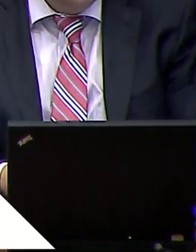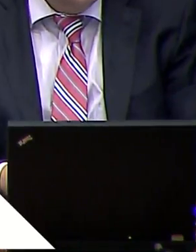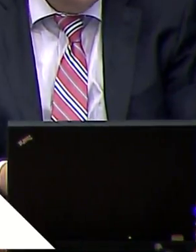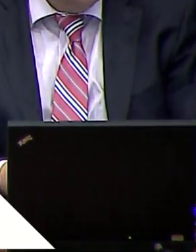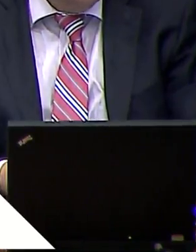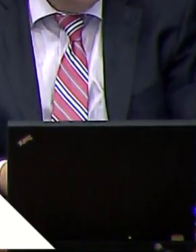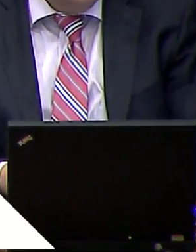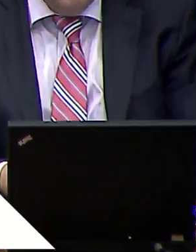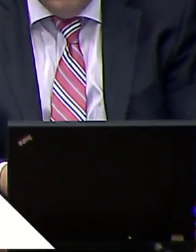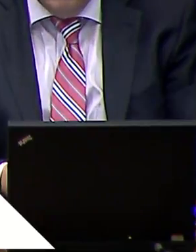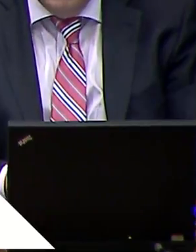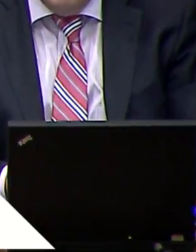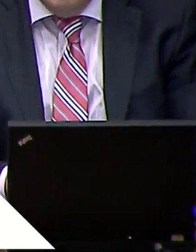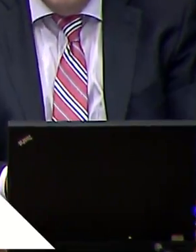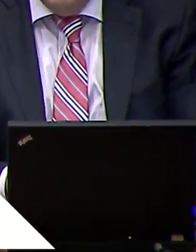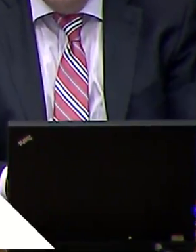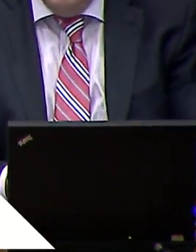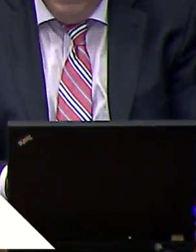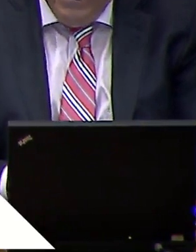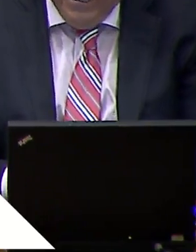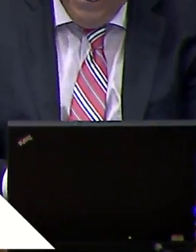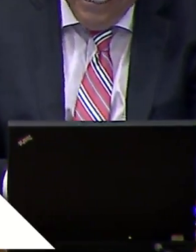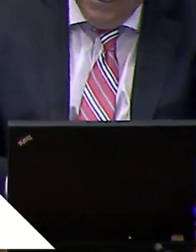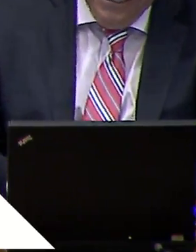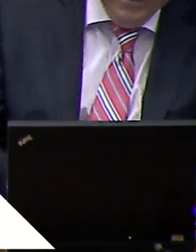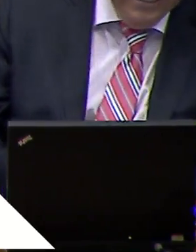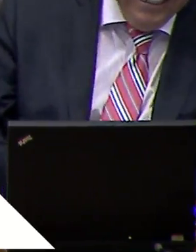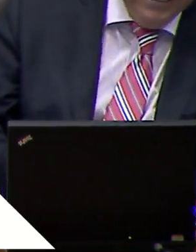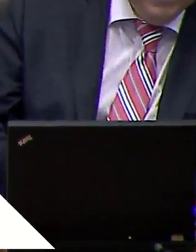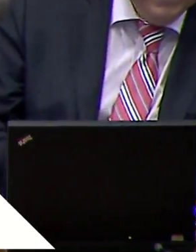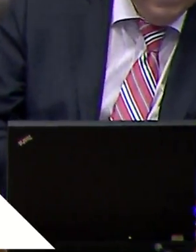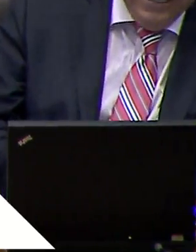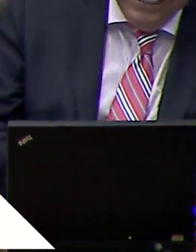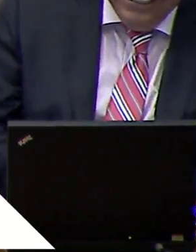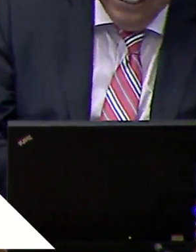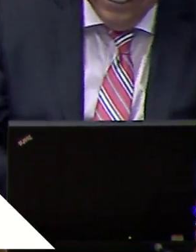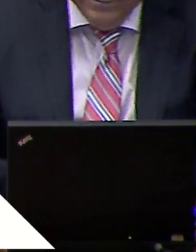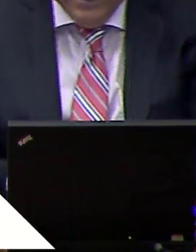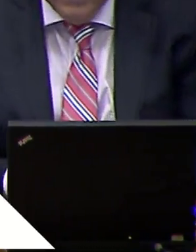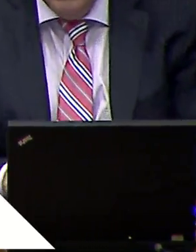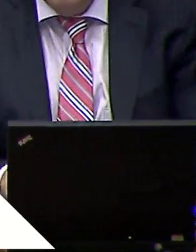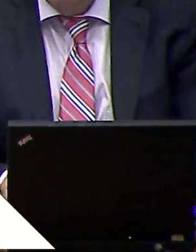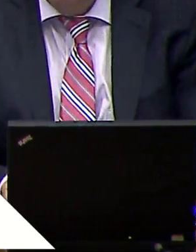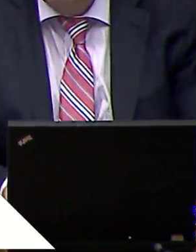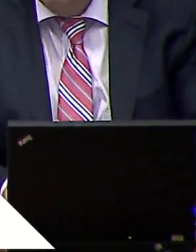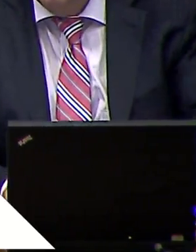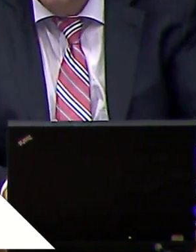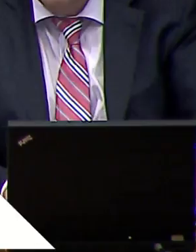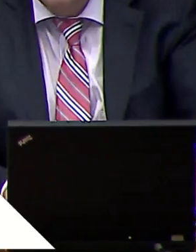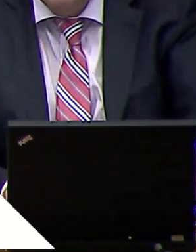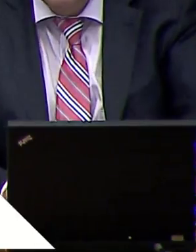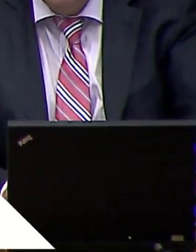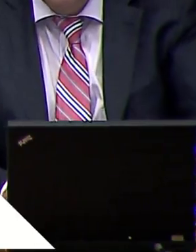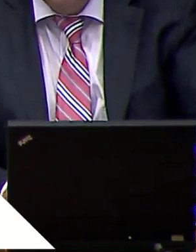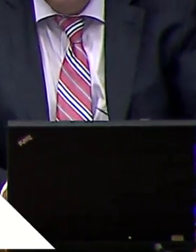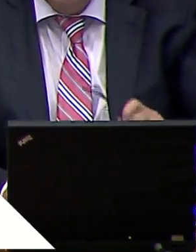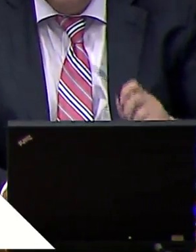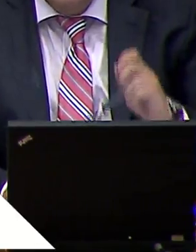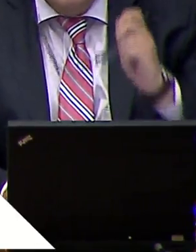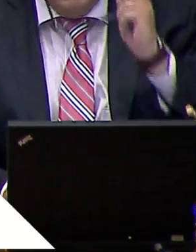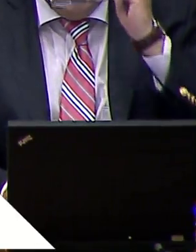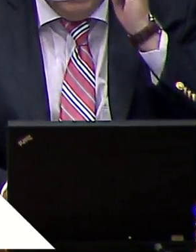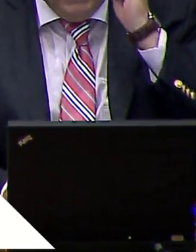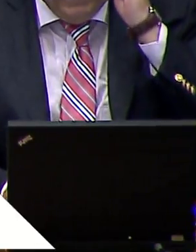vino una delegación de mucho peso a reconvenirme una crisis internacional por eso